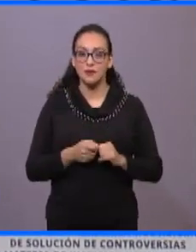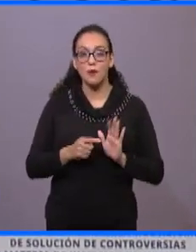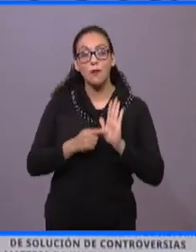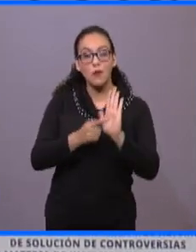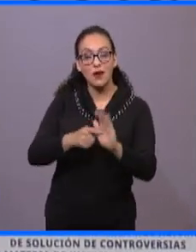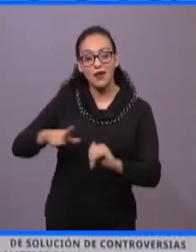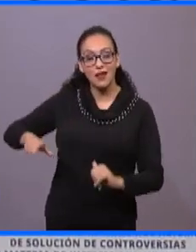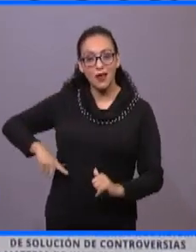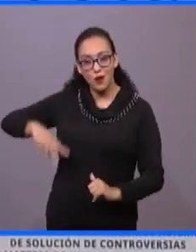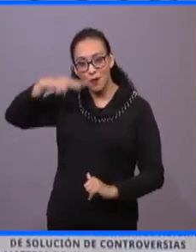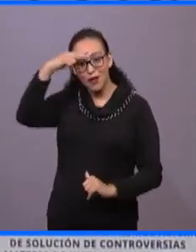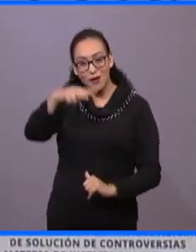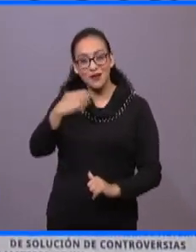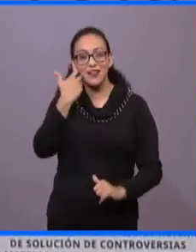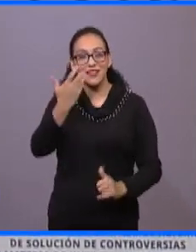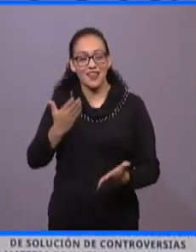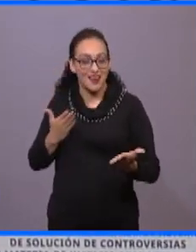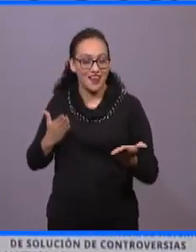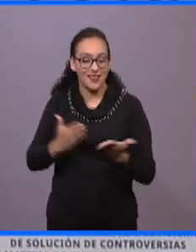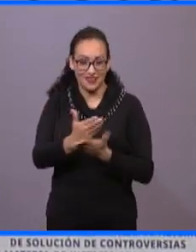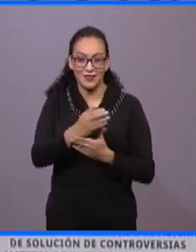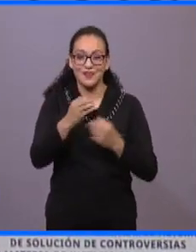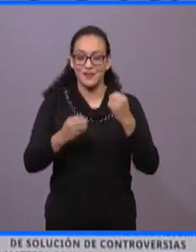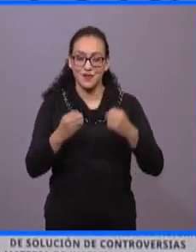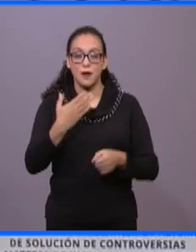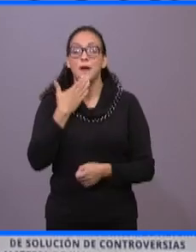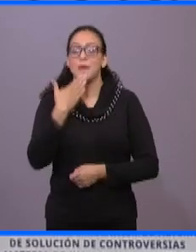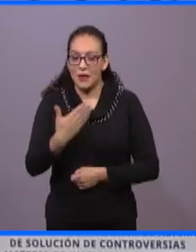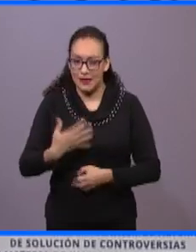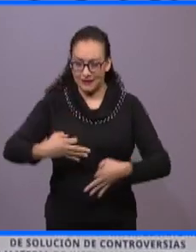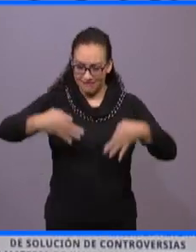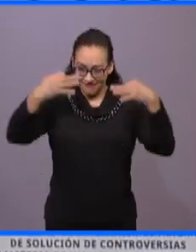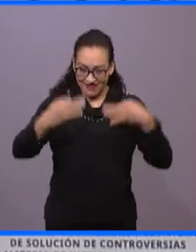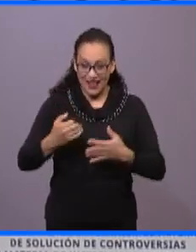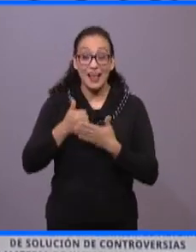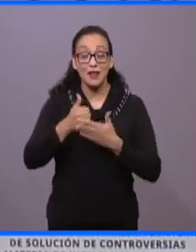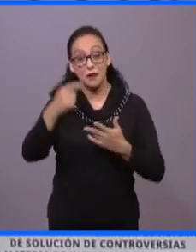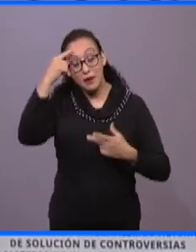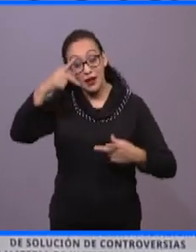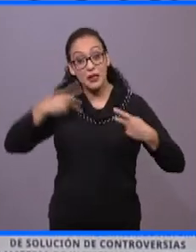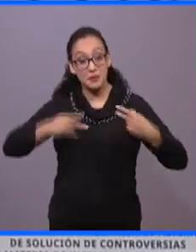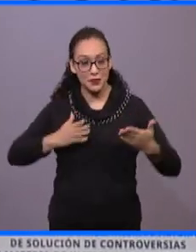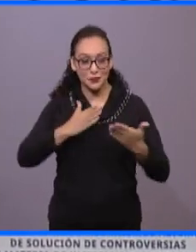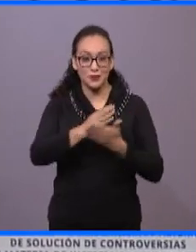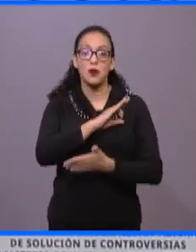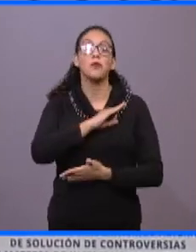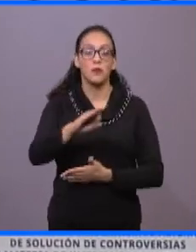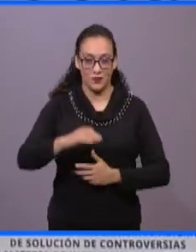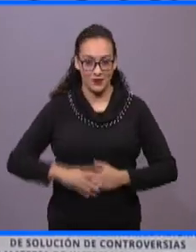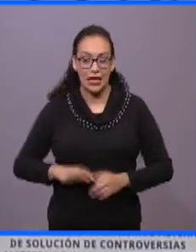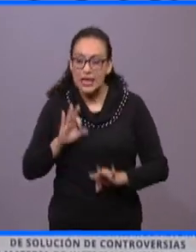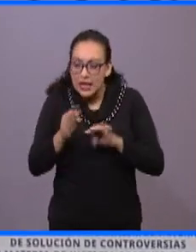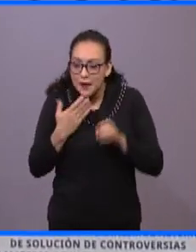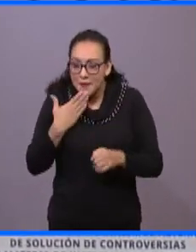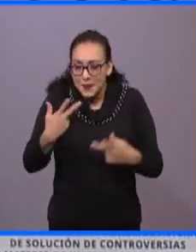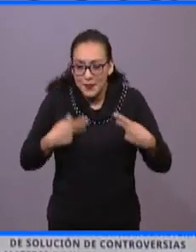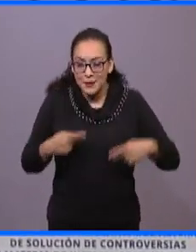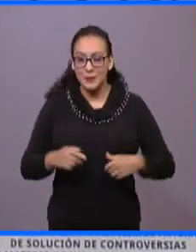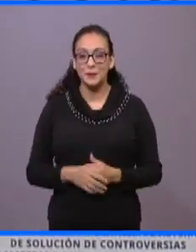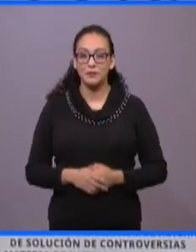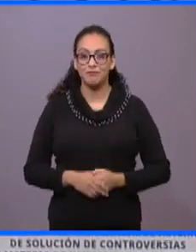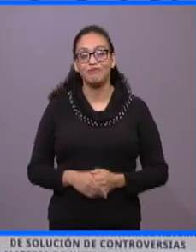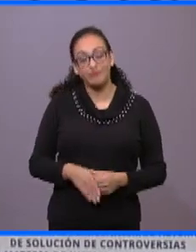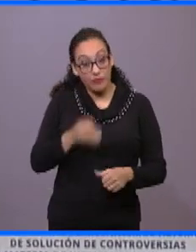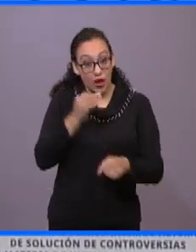mexicano con una justicia administrativa más eficiente, cercana a la gente y humana. Estamos frente a